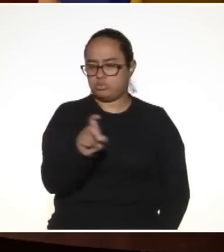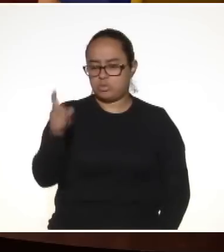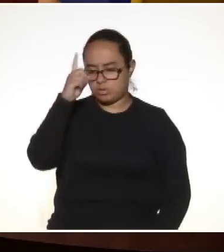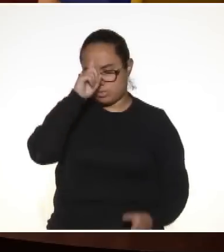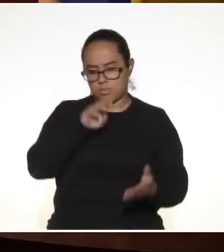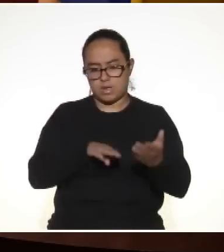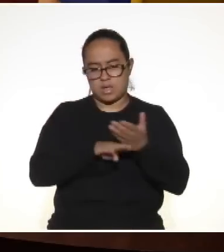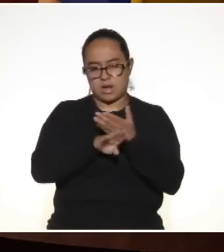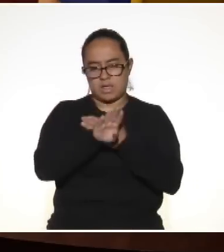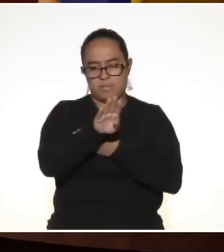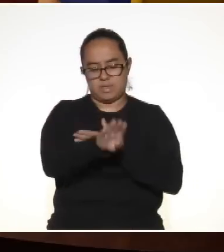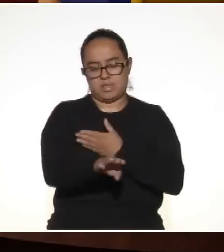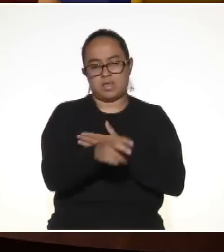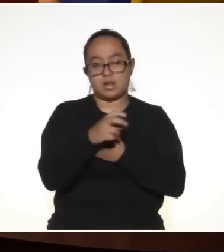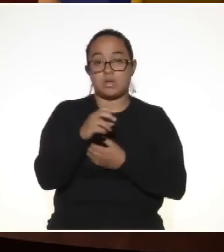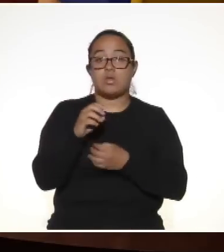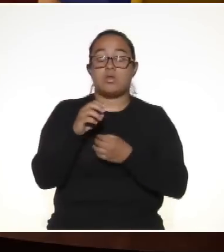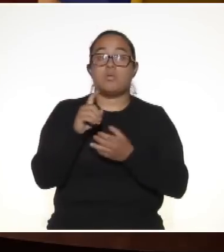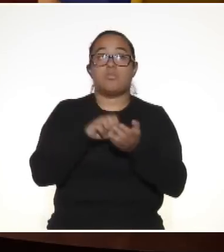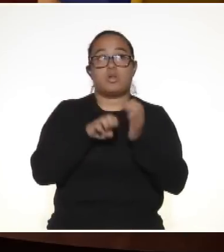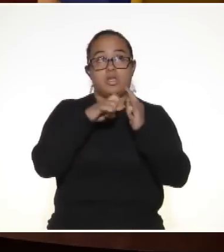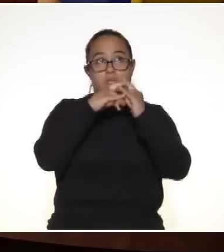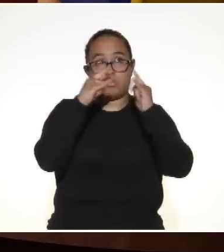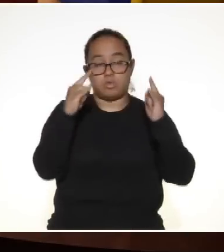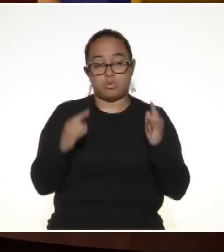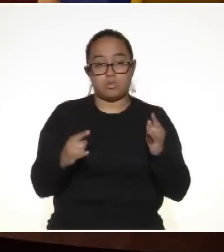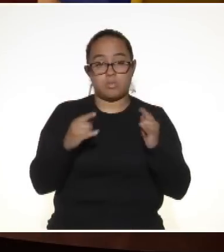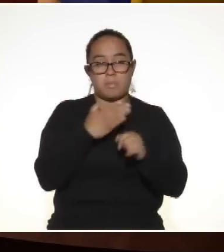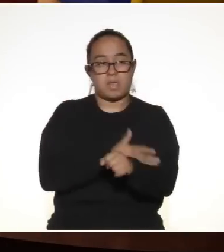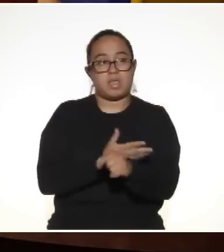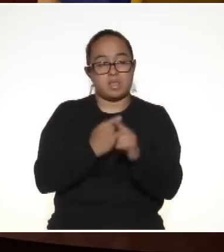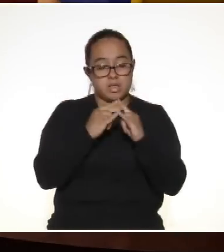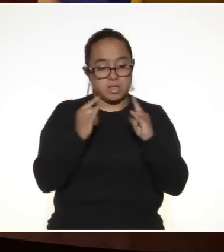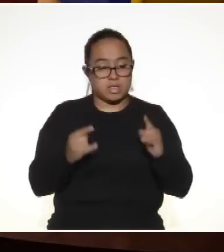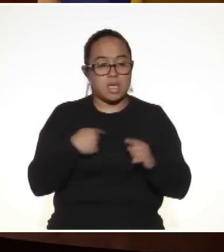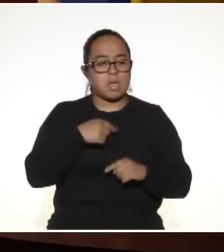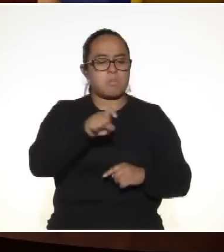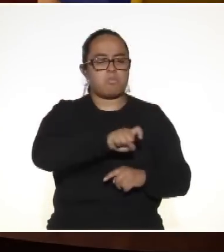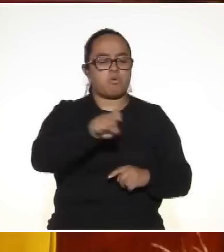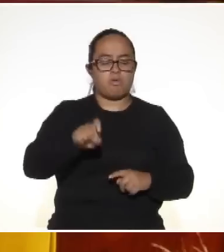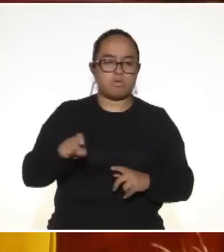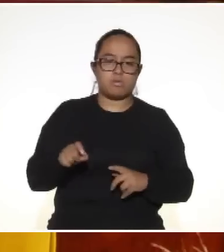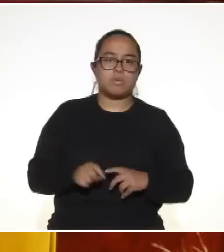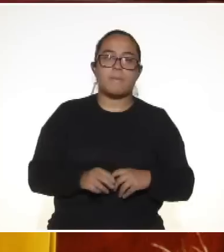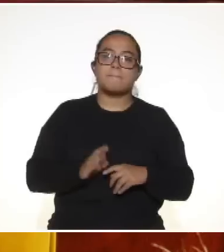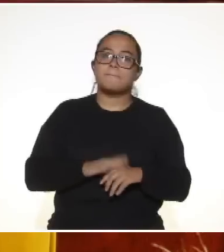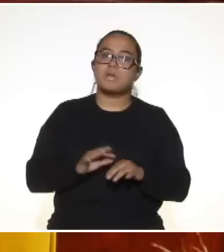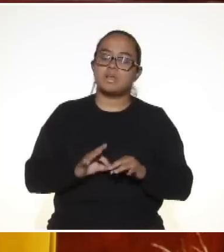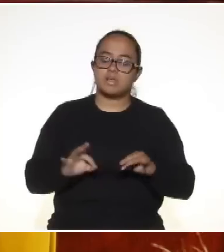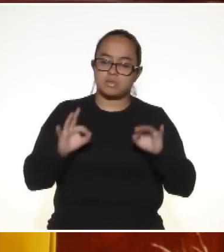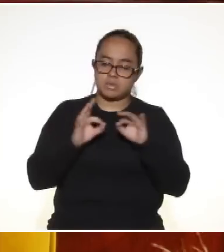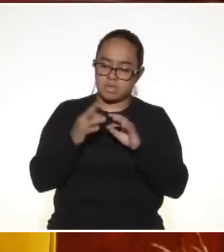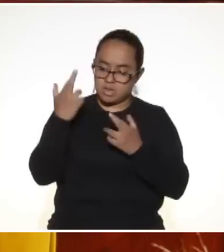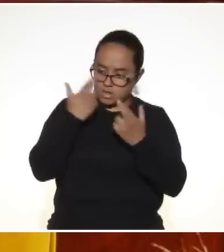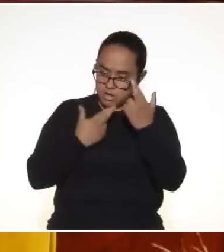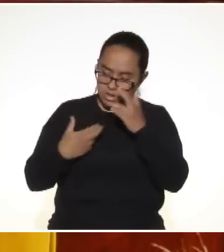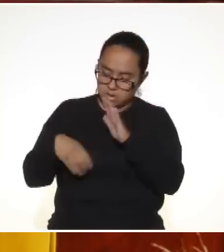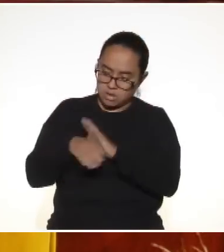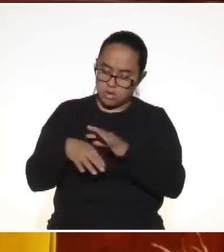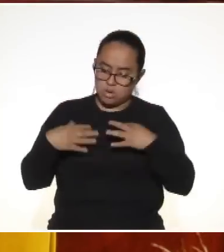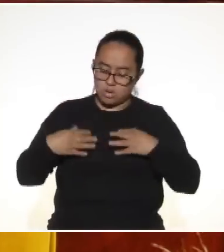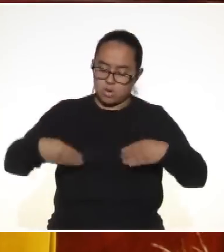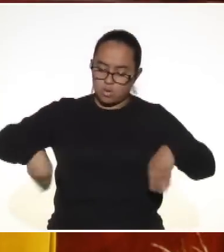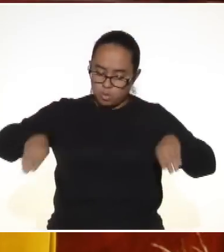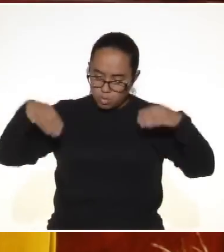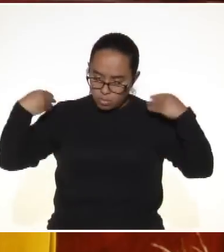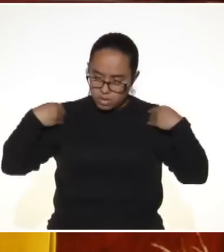antes de llegar a una cabaña, ¿vale la pena? Vale la pena revisar el cuarto, recovecos, sábanas,